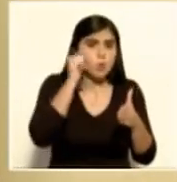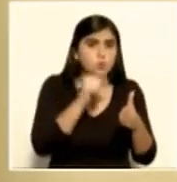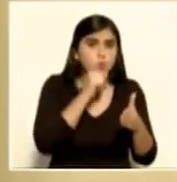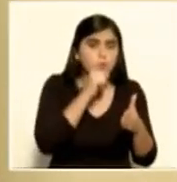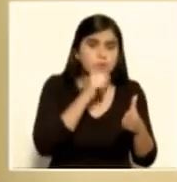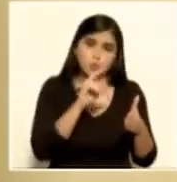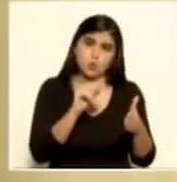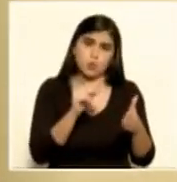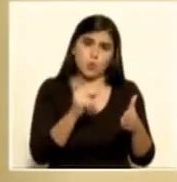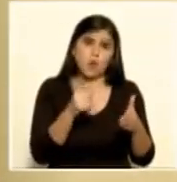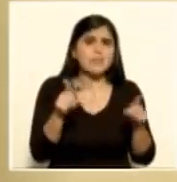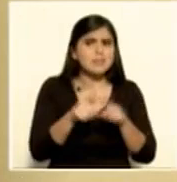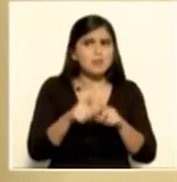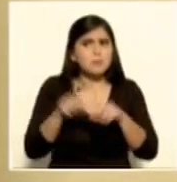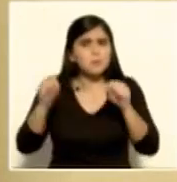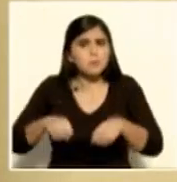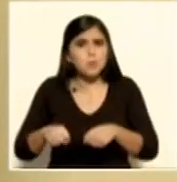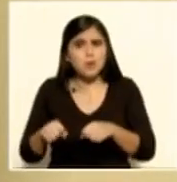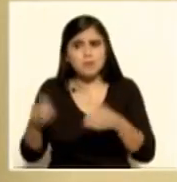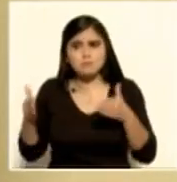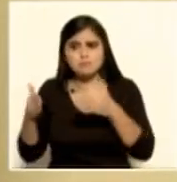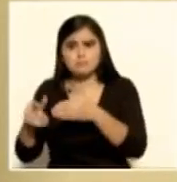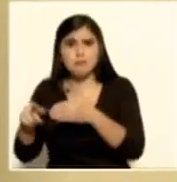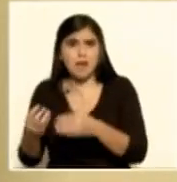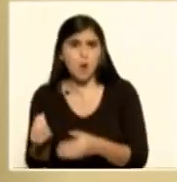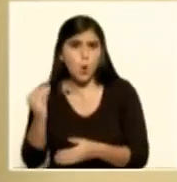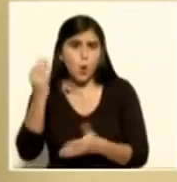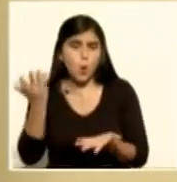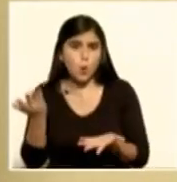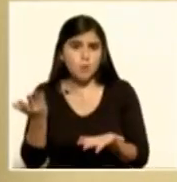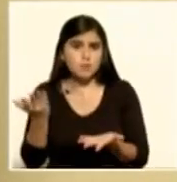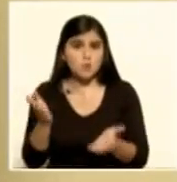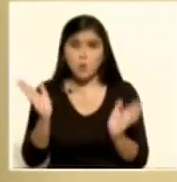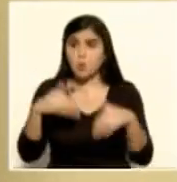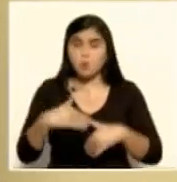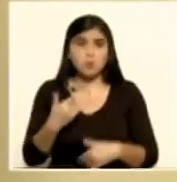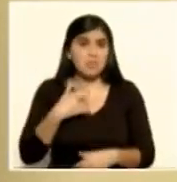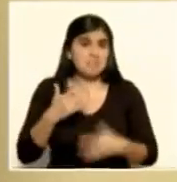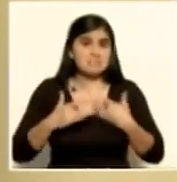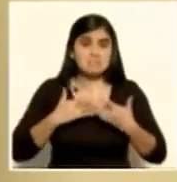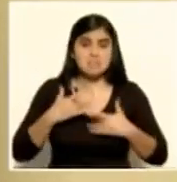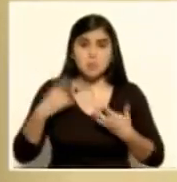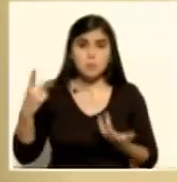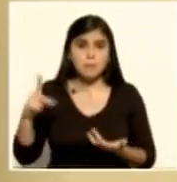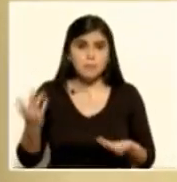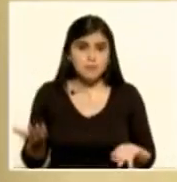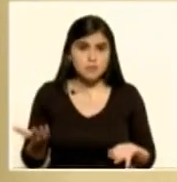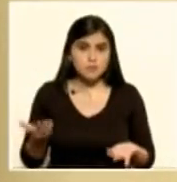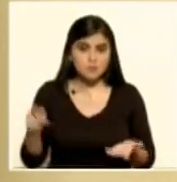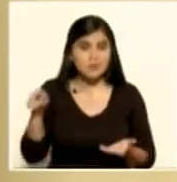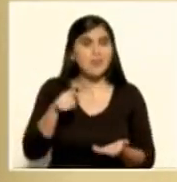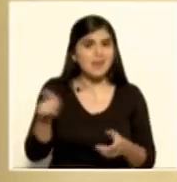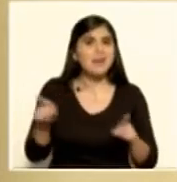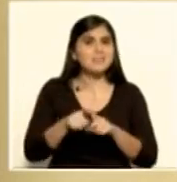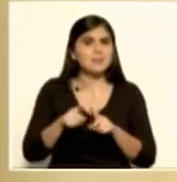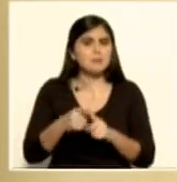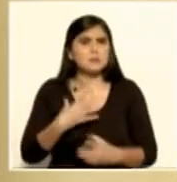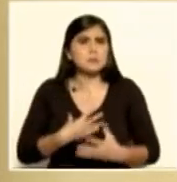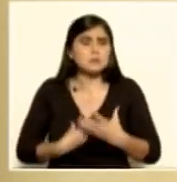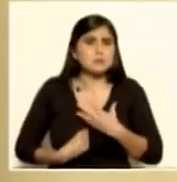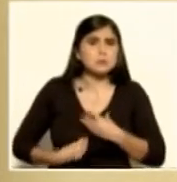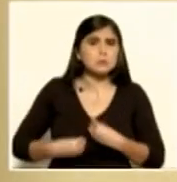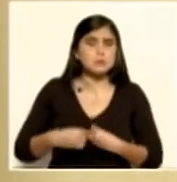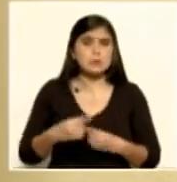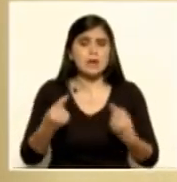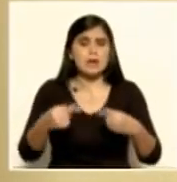personas jóvenes, va a haber personas que incluso no tengan factores de riesgo que también van a sufrir las consecuencias del virus si